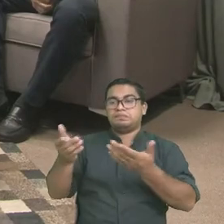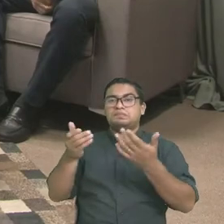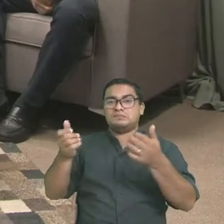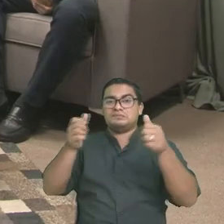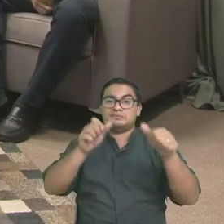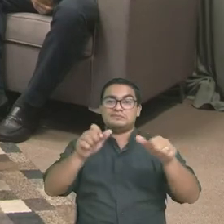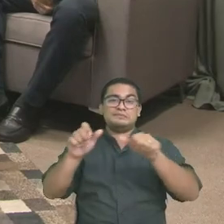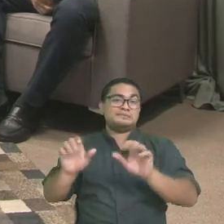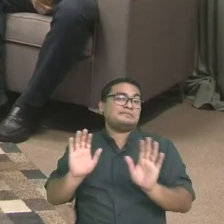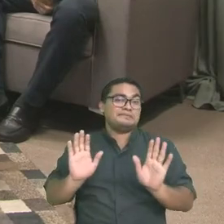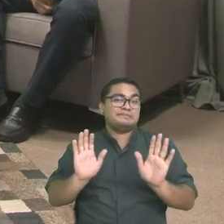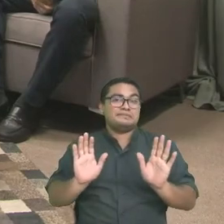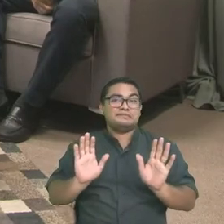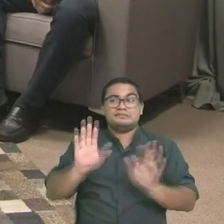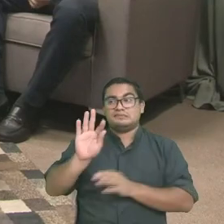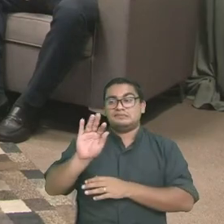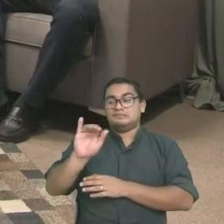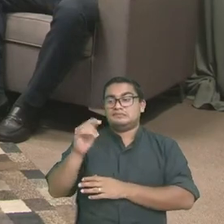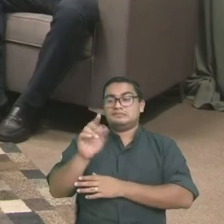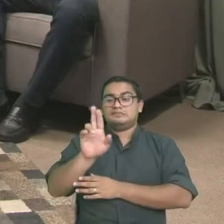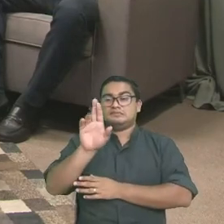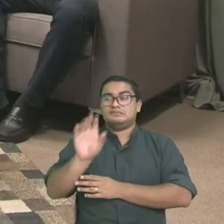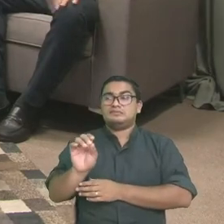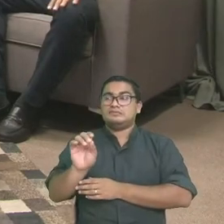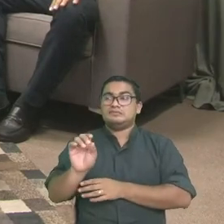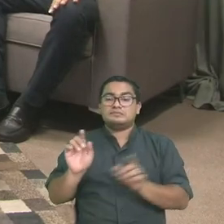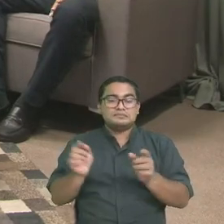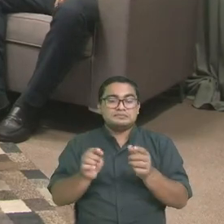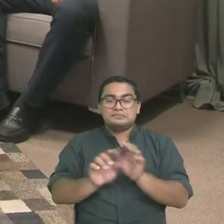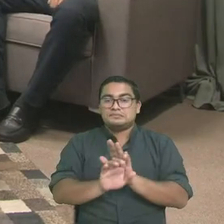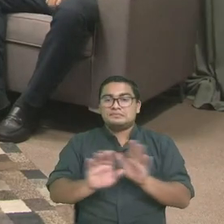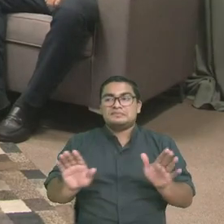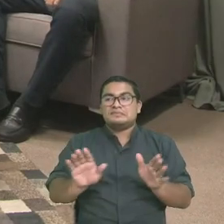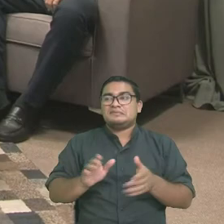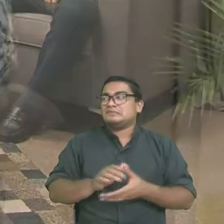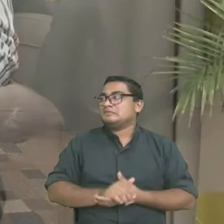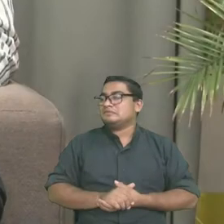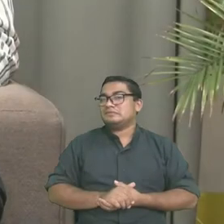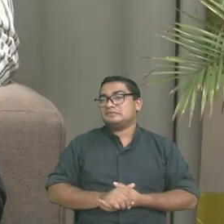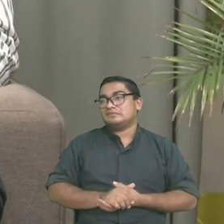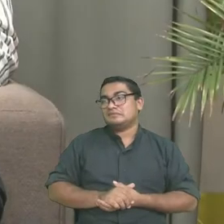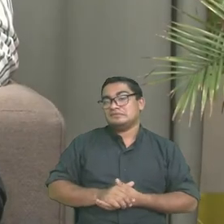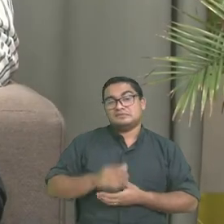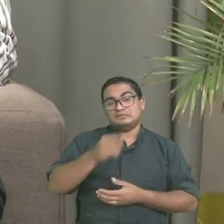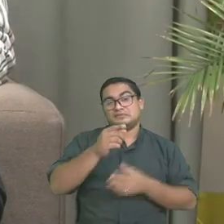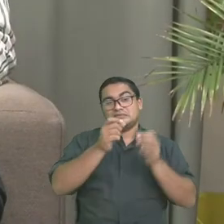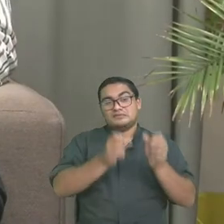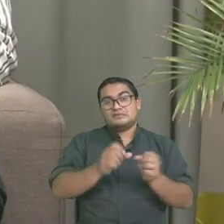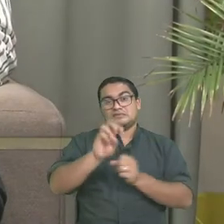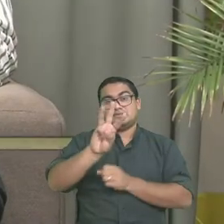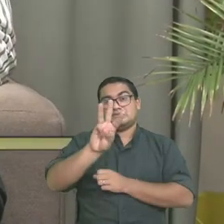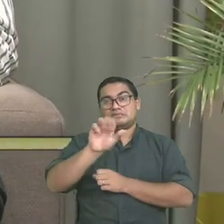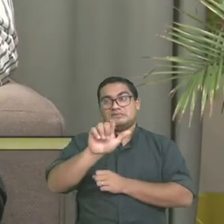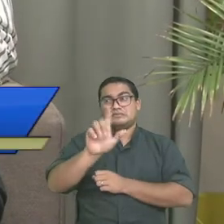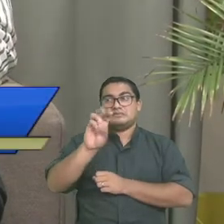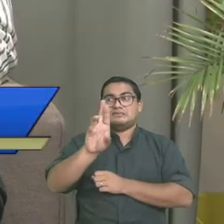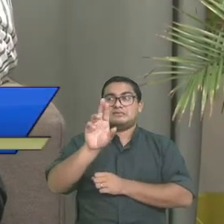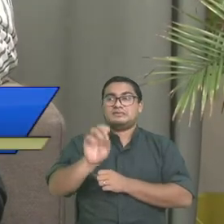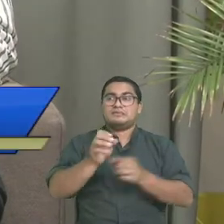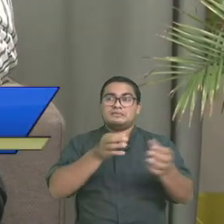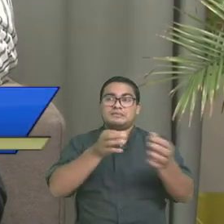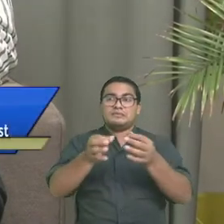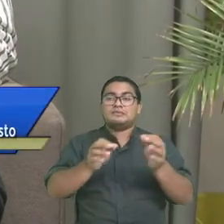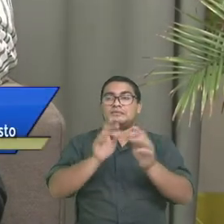asuntos. Diputado Figueroa, sus comentarios finales con nuestra audiencia. No, yo creo que Gualmaro hizo un resumen excelente